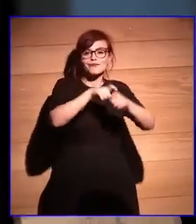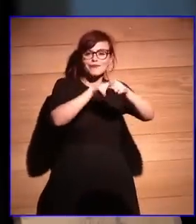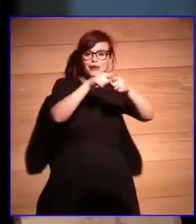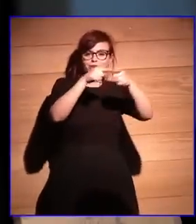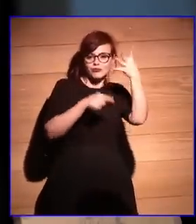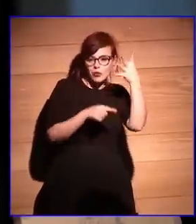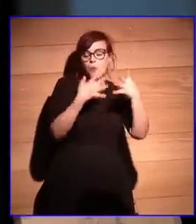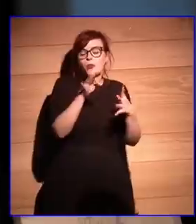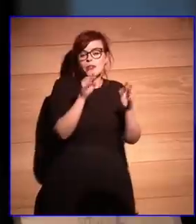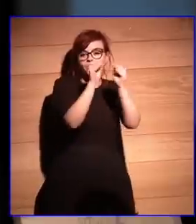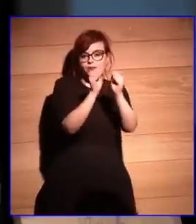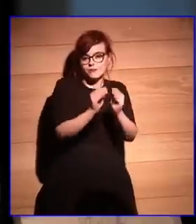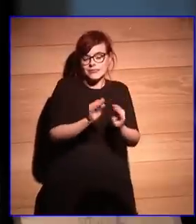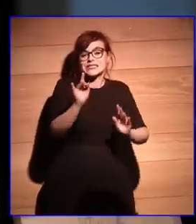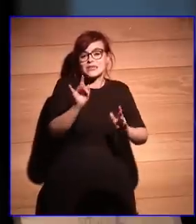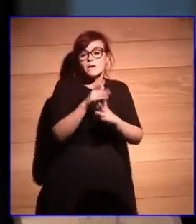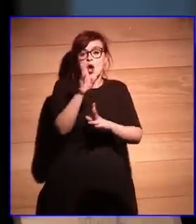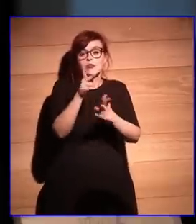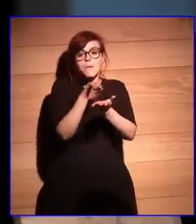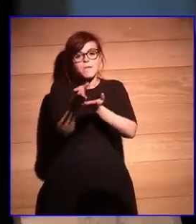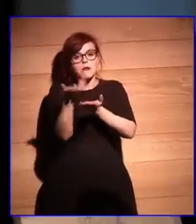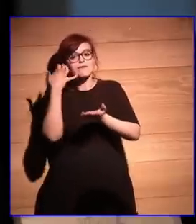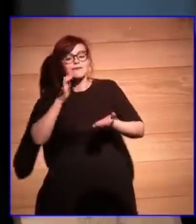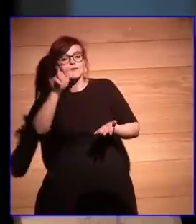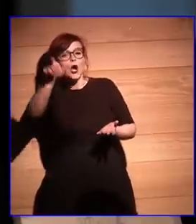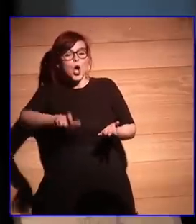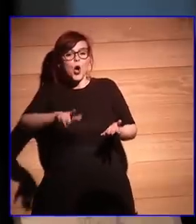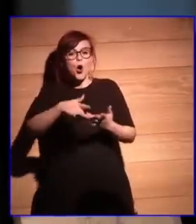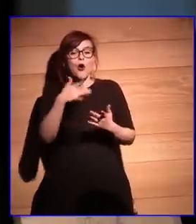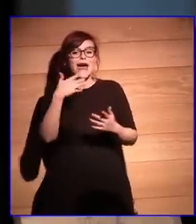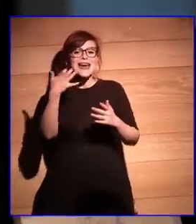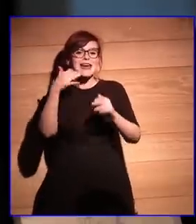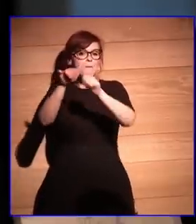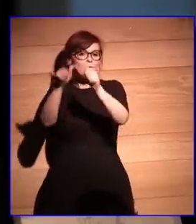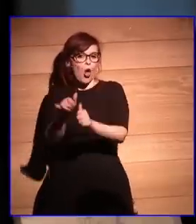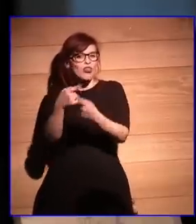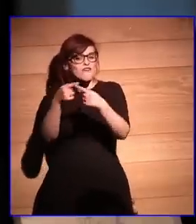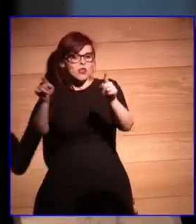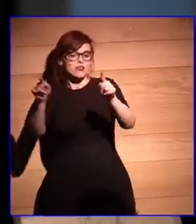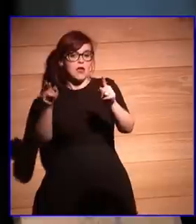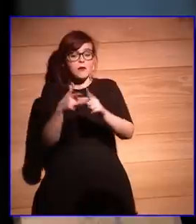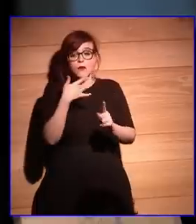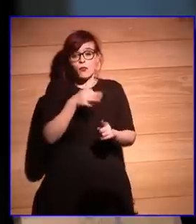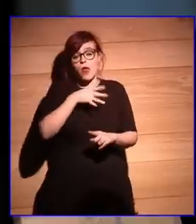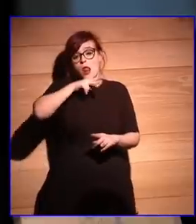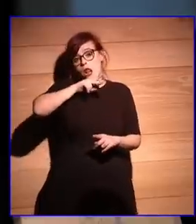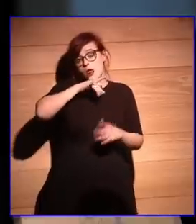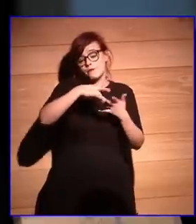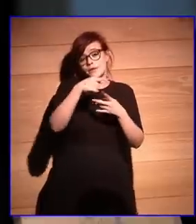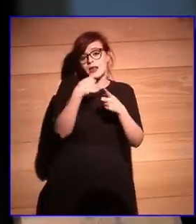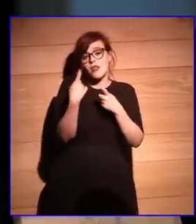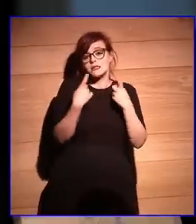de villanos y necesariamente vamos a encontrar también las excepciones o los contraejemplos. Entonces, si no, nos vamos a pasar la charla diciendo